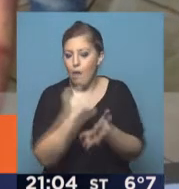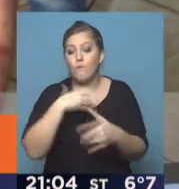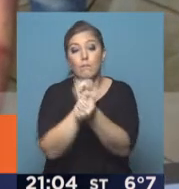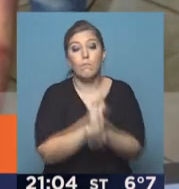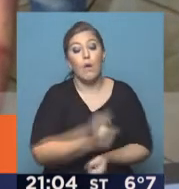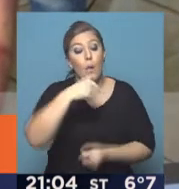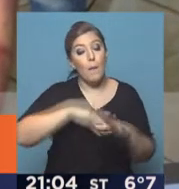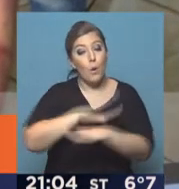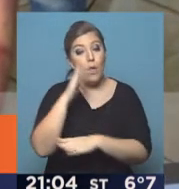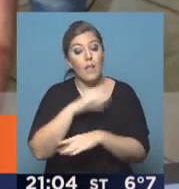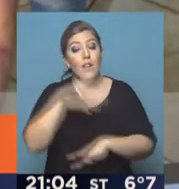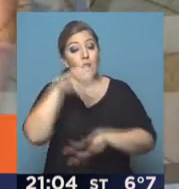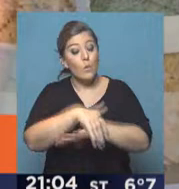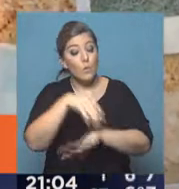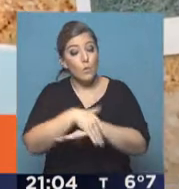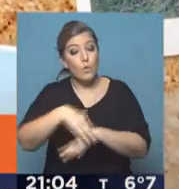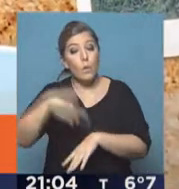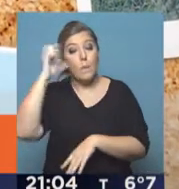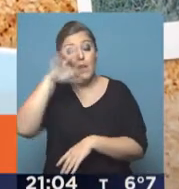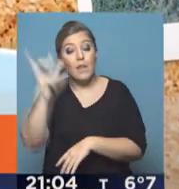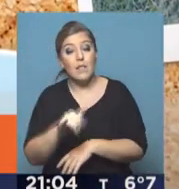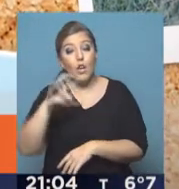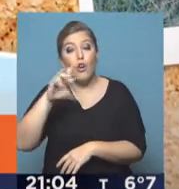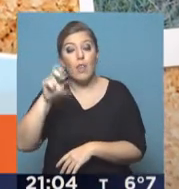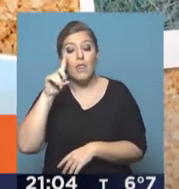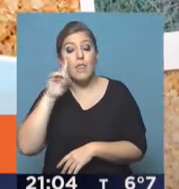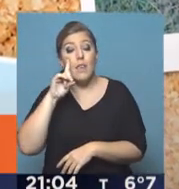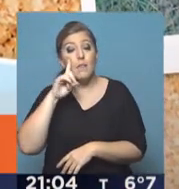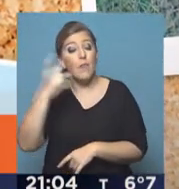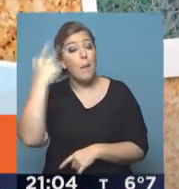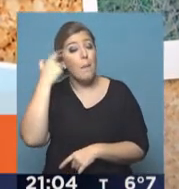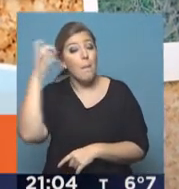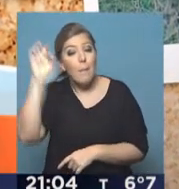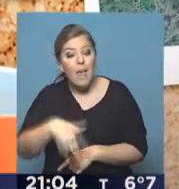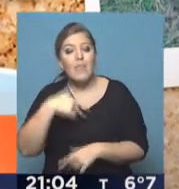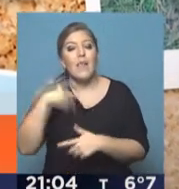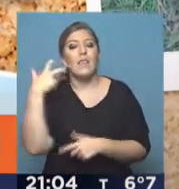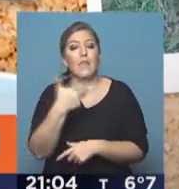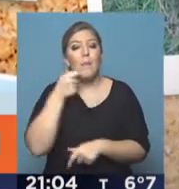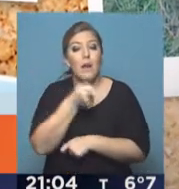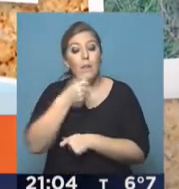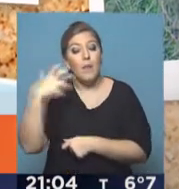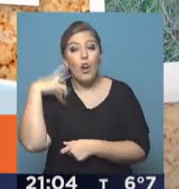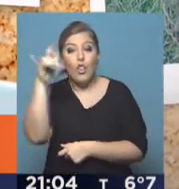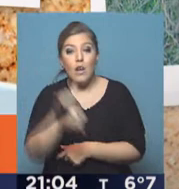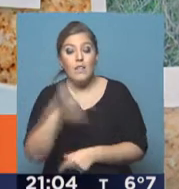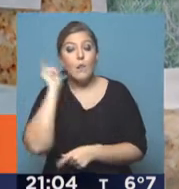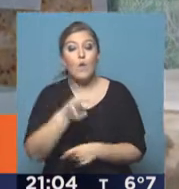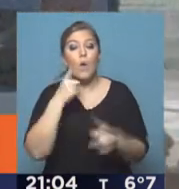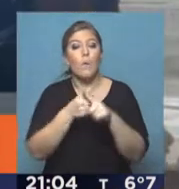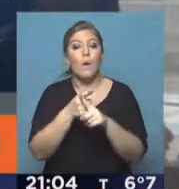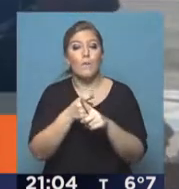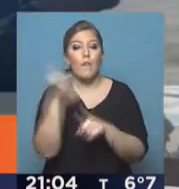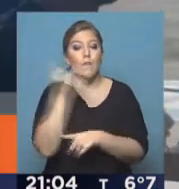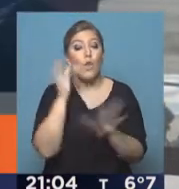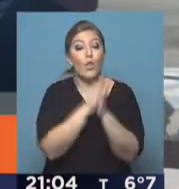iguazú ibar pérez corradi presunto autor intelectual del triple crimen de general rodríguez acusado de falsificación